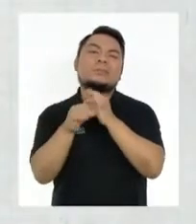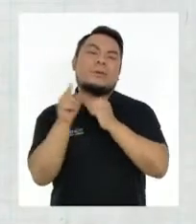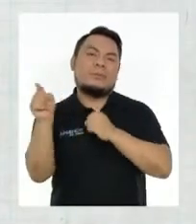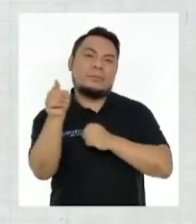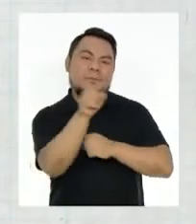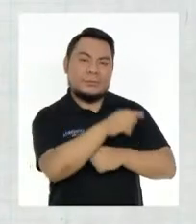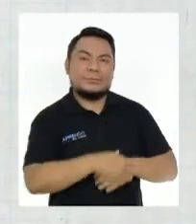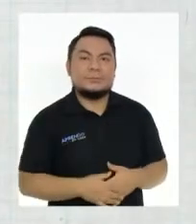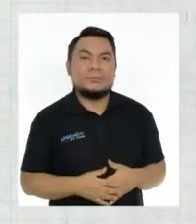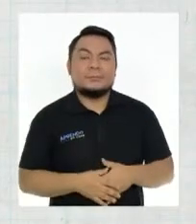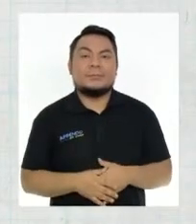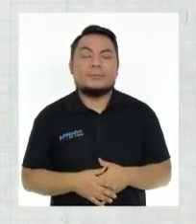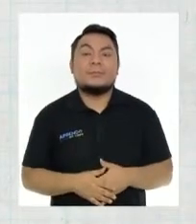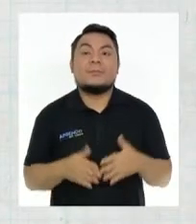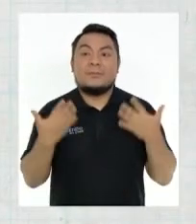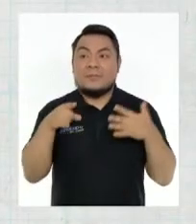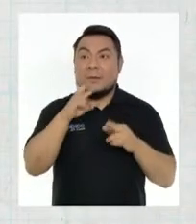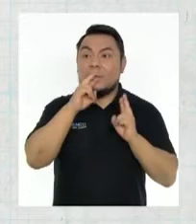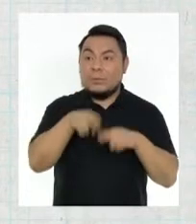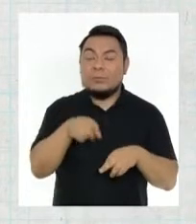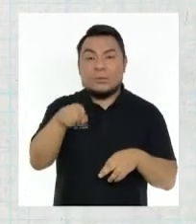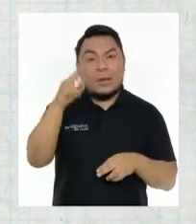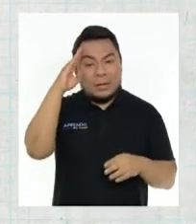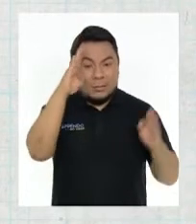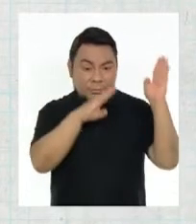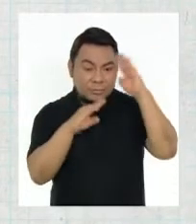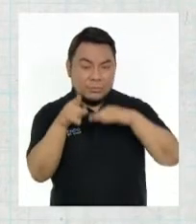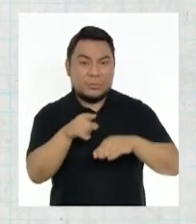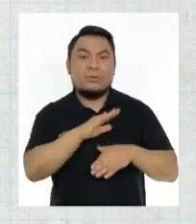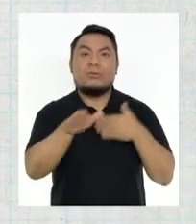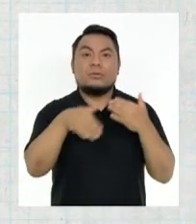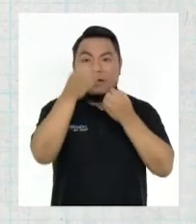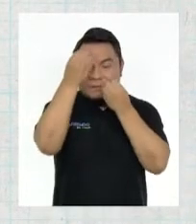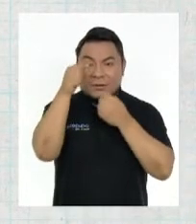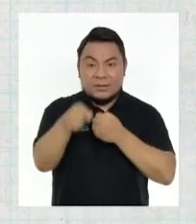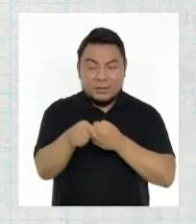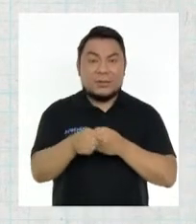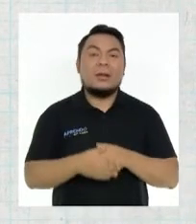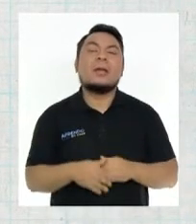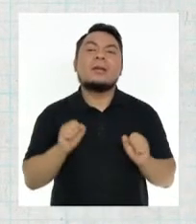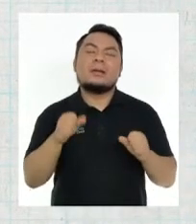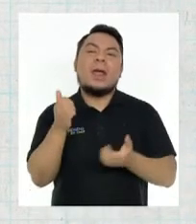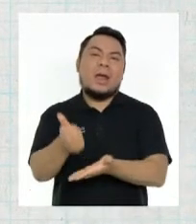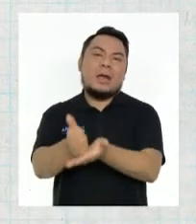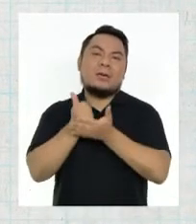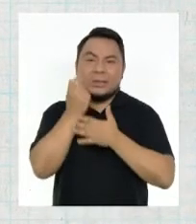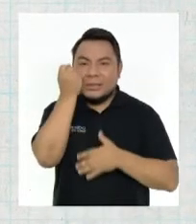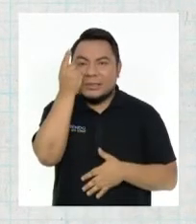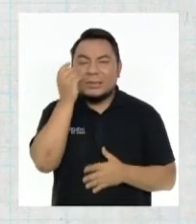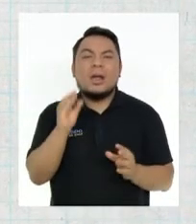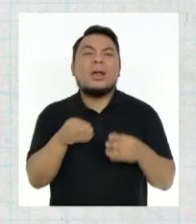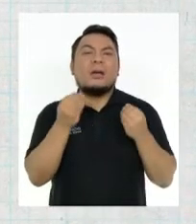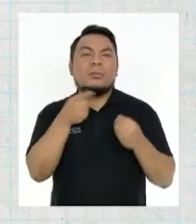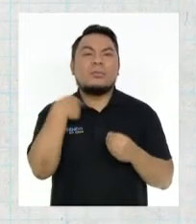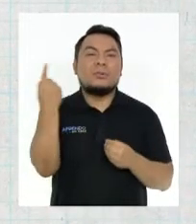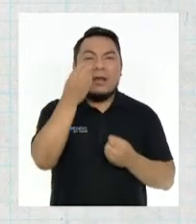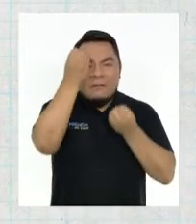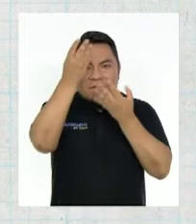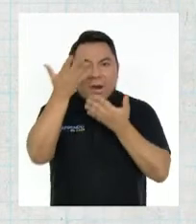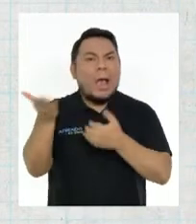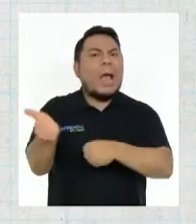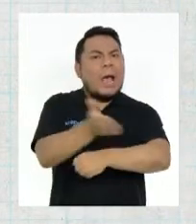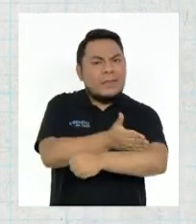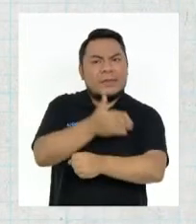justificaciones. Y ya que estos resultados nos preocupan, toda esa información cualitativa nos ayudará a entender por qué no nos informamos para